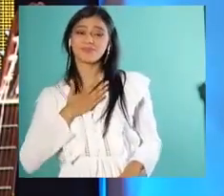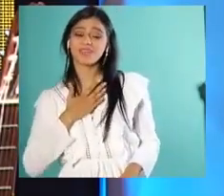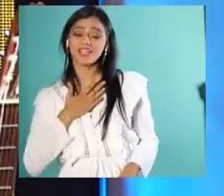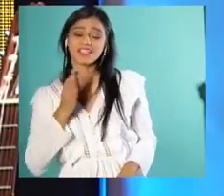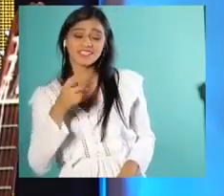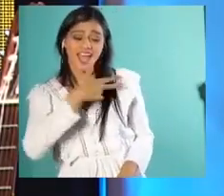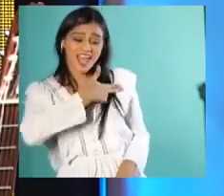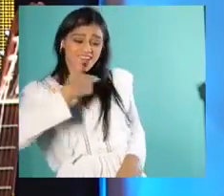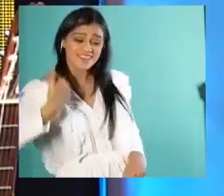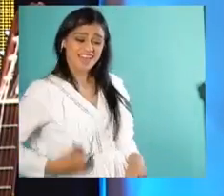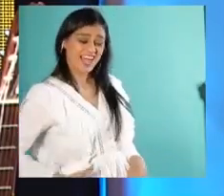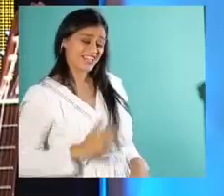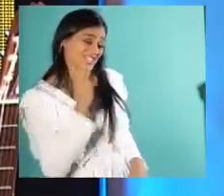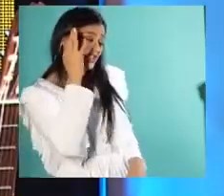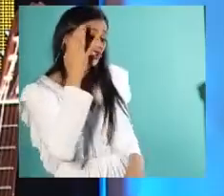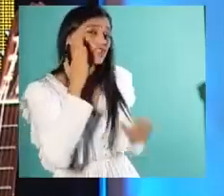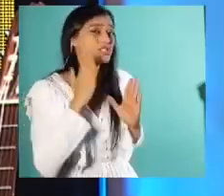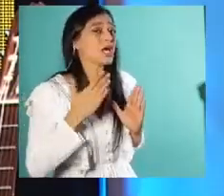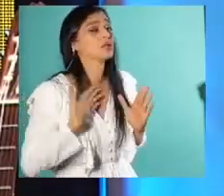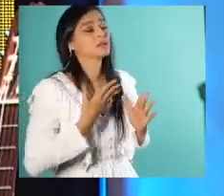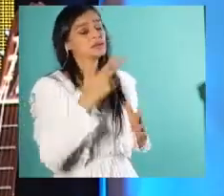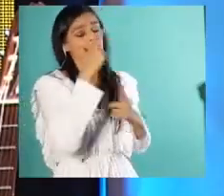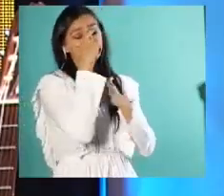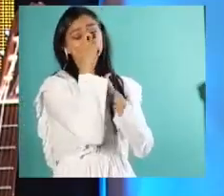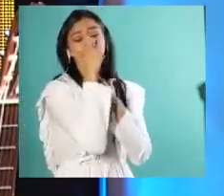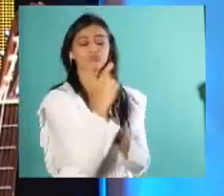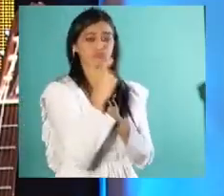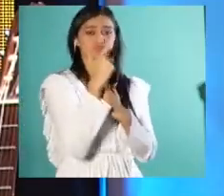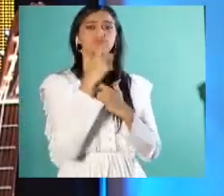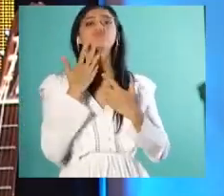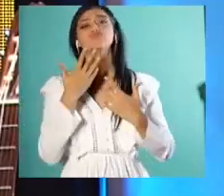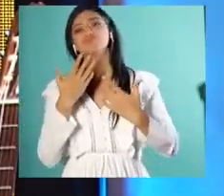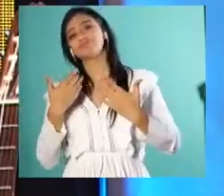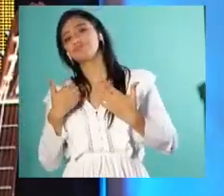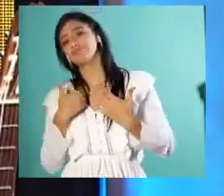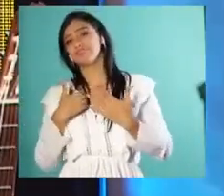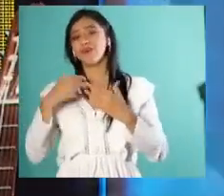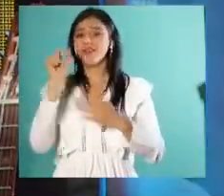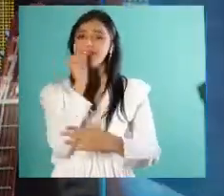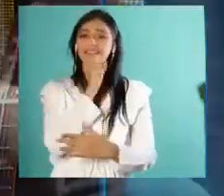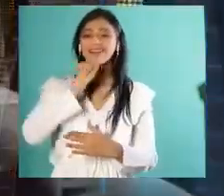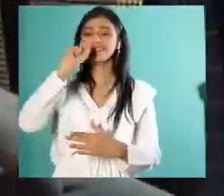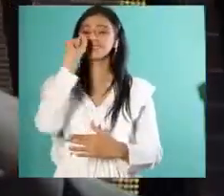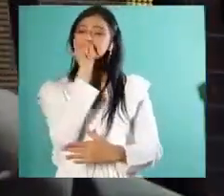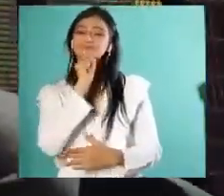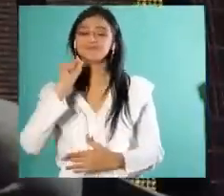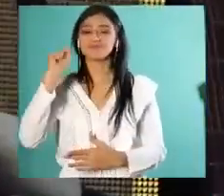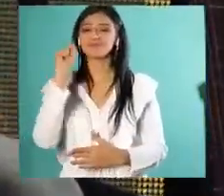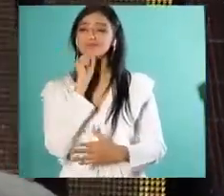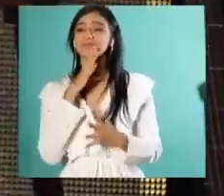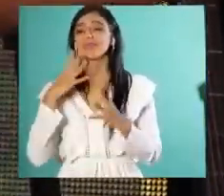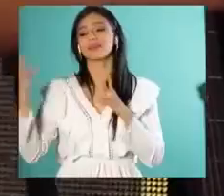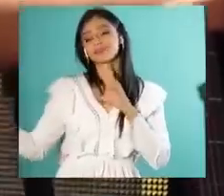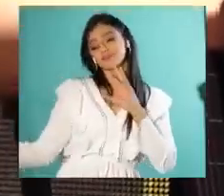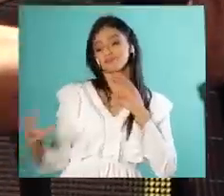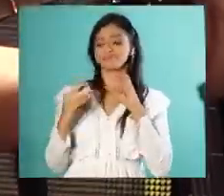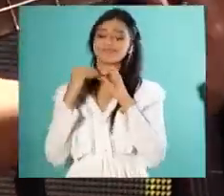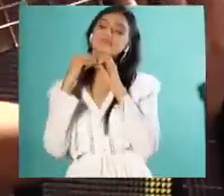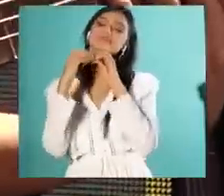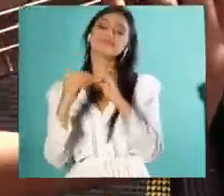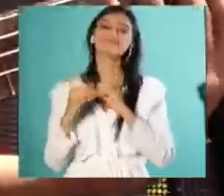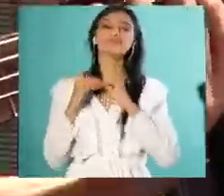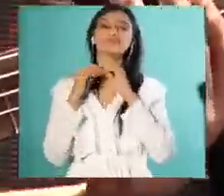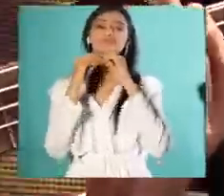de esa chinita estoy enamorado. Aquí yo le canto mientras suena mi tumbao. Dame un